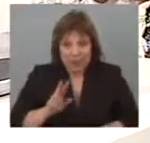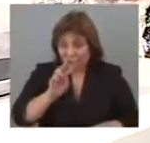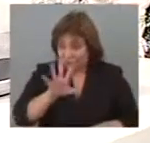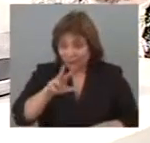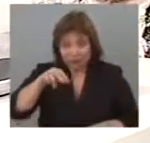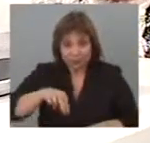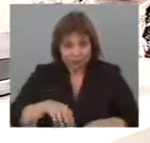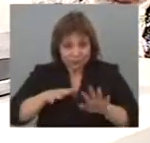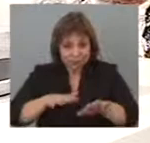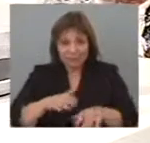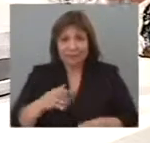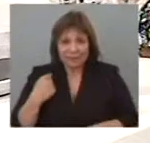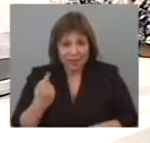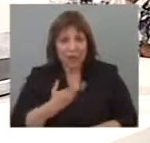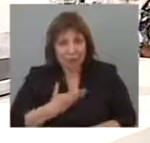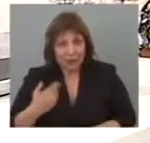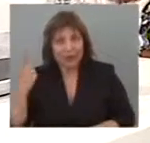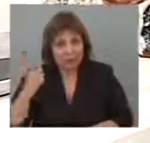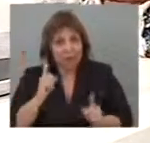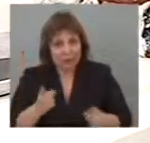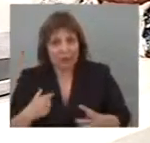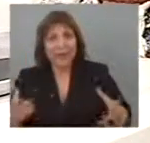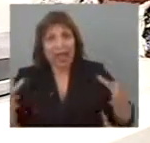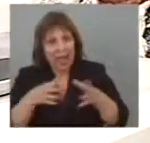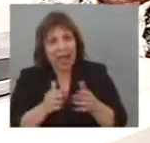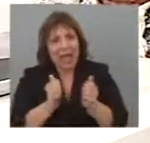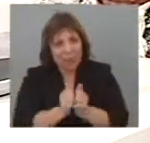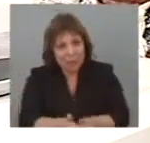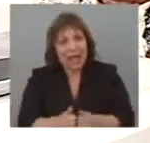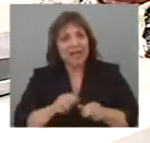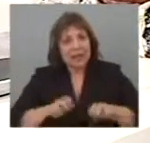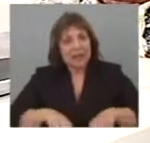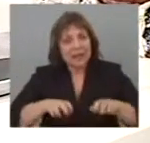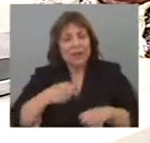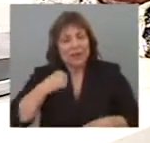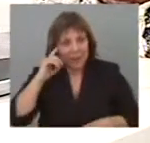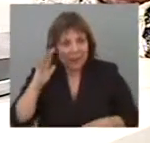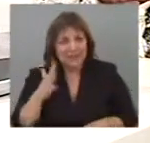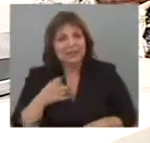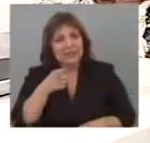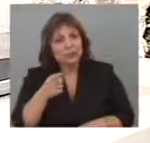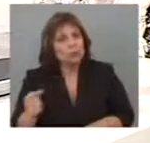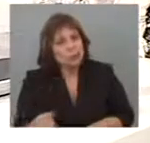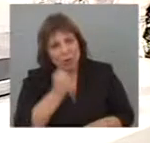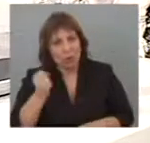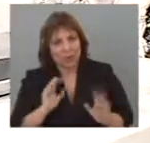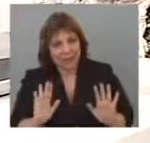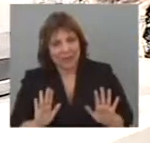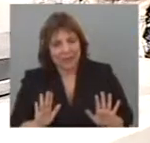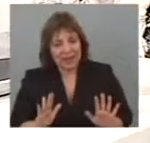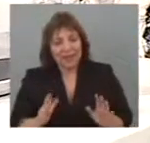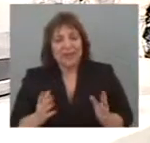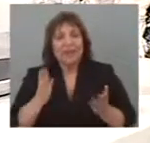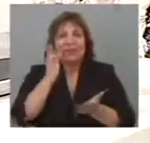de noviembre marchamos, porque las mujeres del Estado también acompañamos este proceso, porque nos parece que es muy importante, es